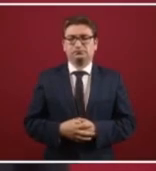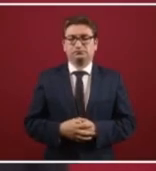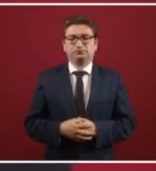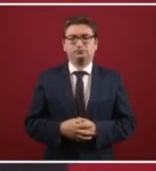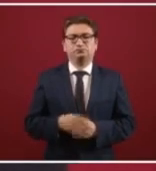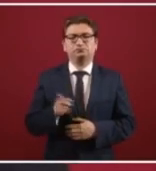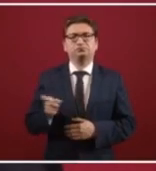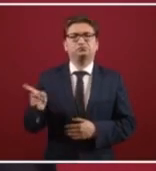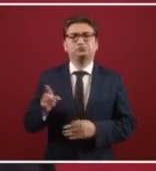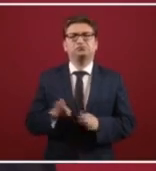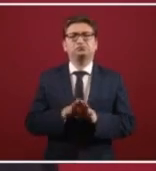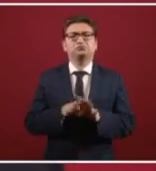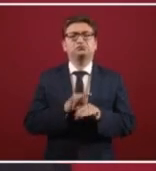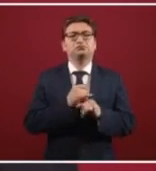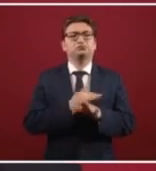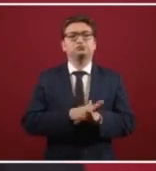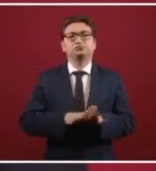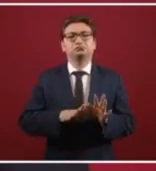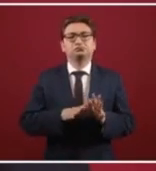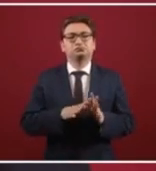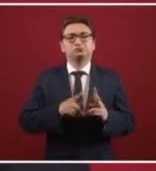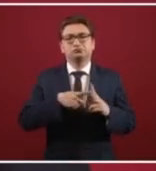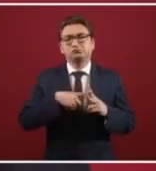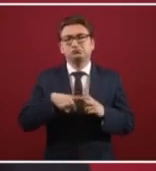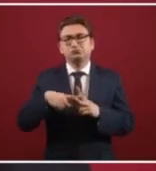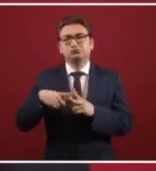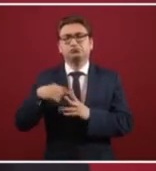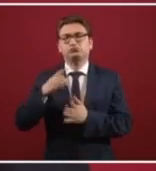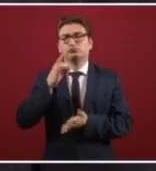son datos